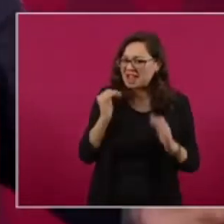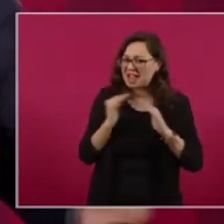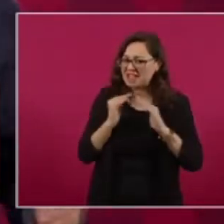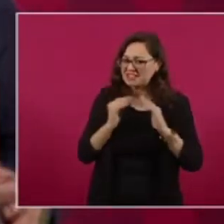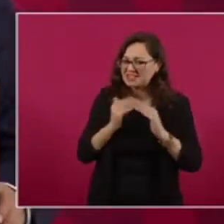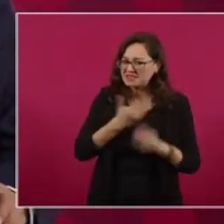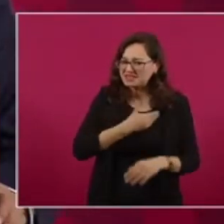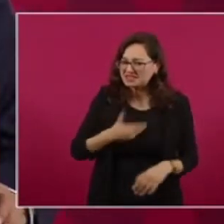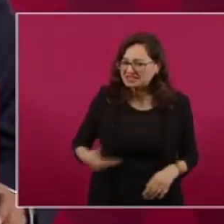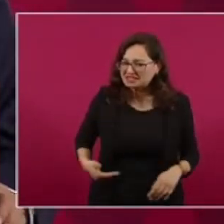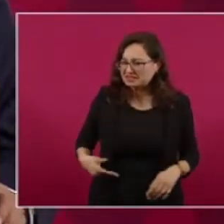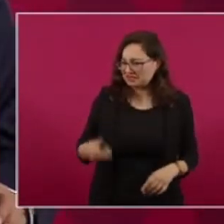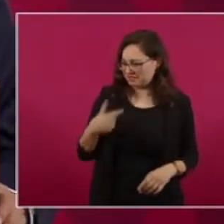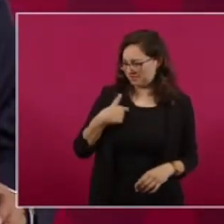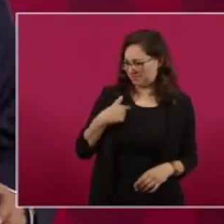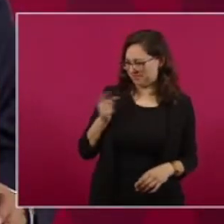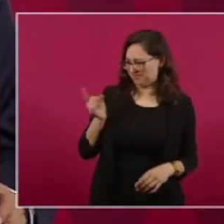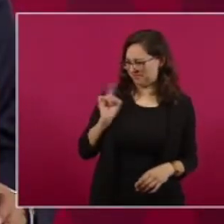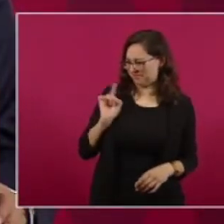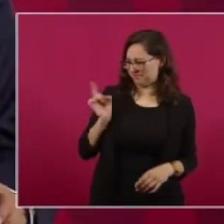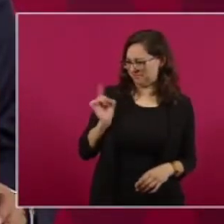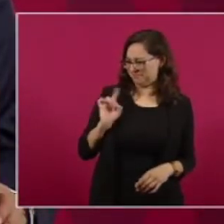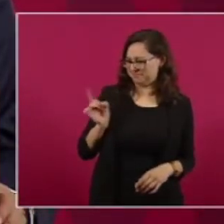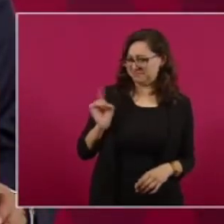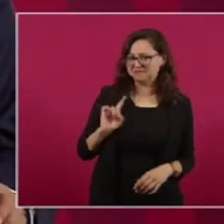esos inmuebles.